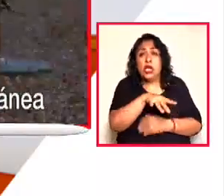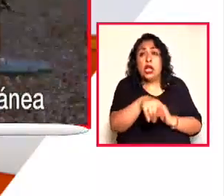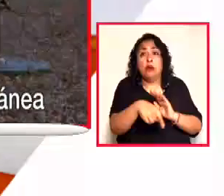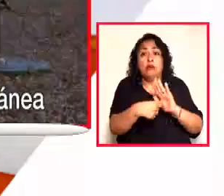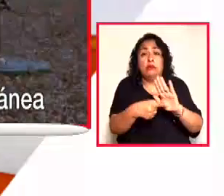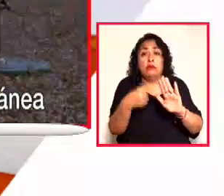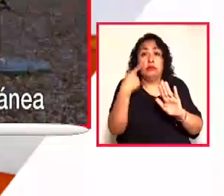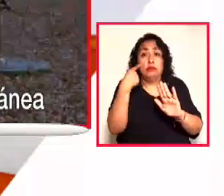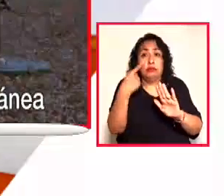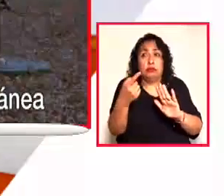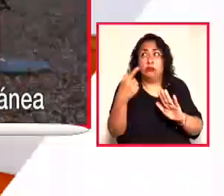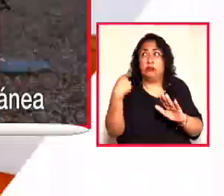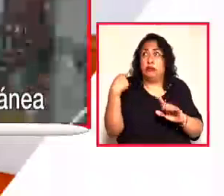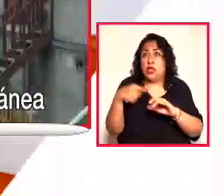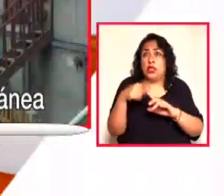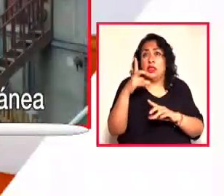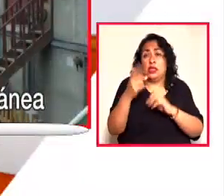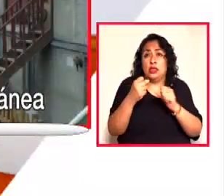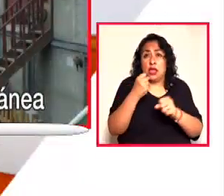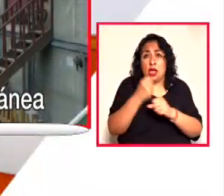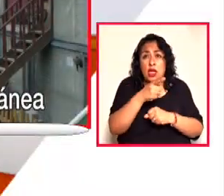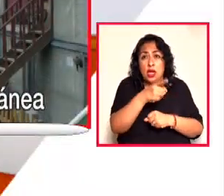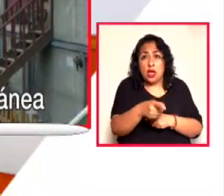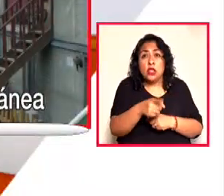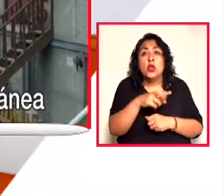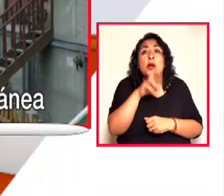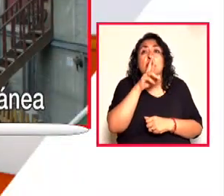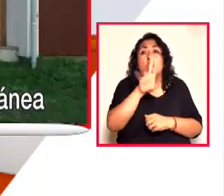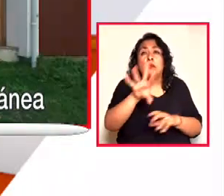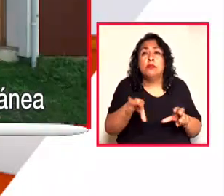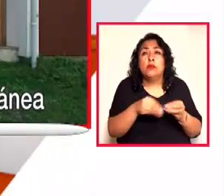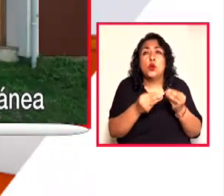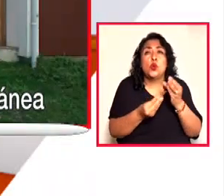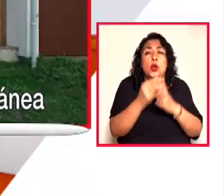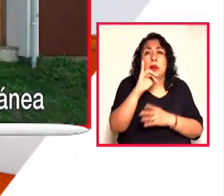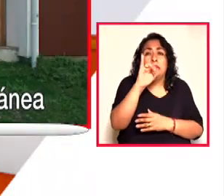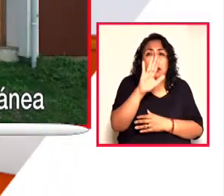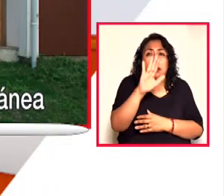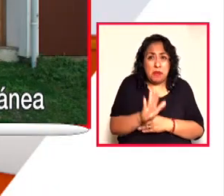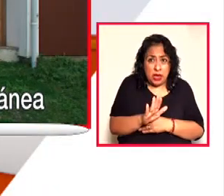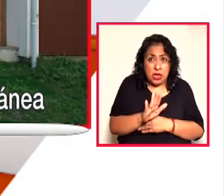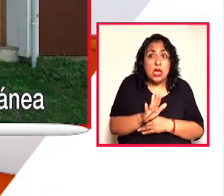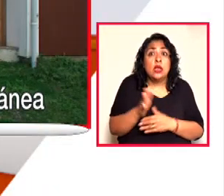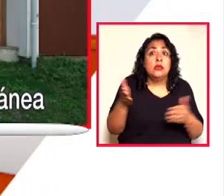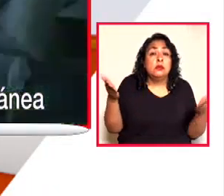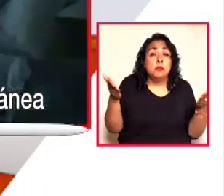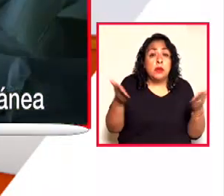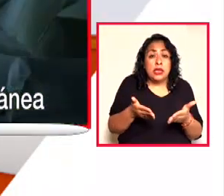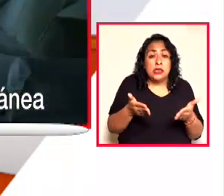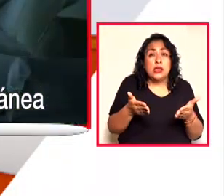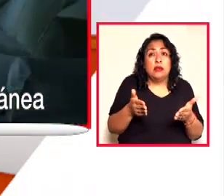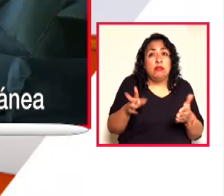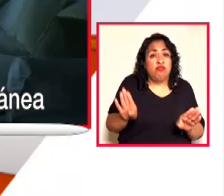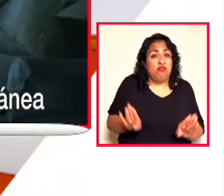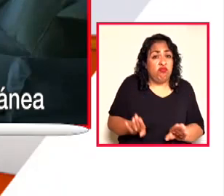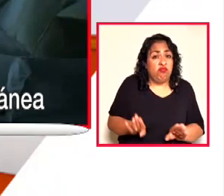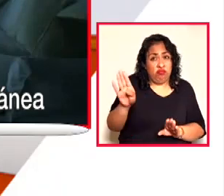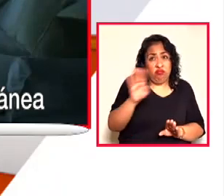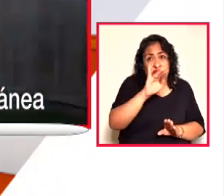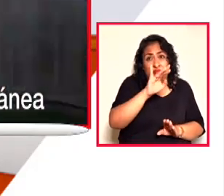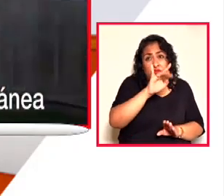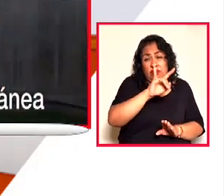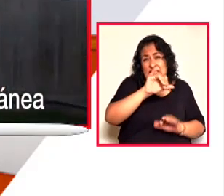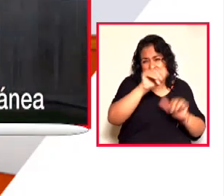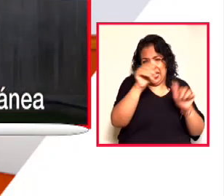últimas 3 décadas. El resultado fue un conjunto de nuevas imágenes en las que se presenta la singularidad de estas obras, que en